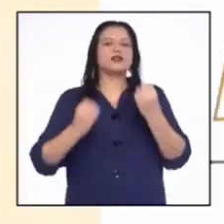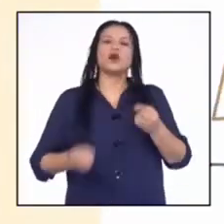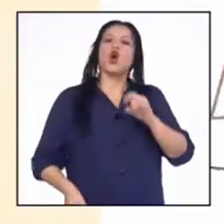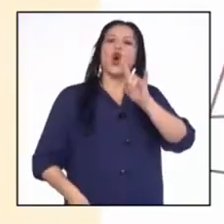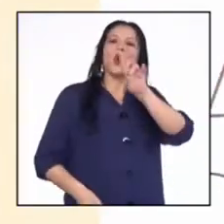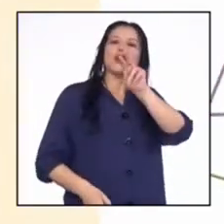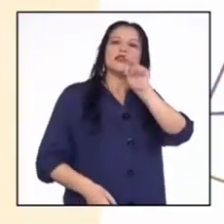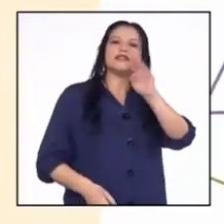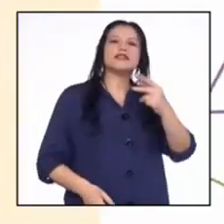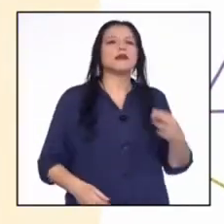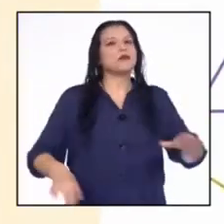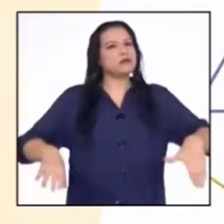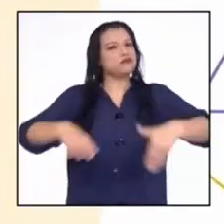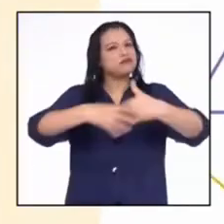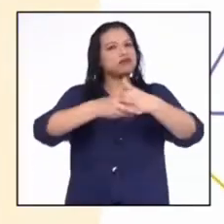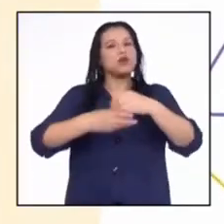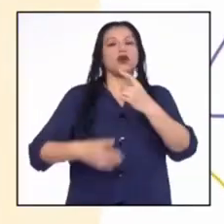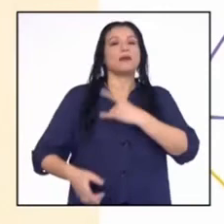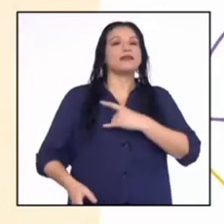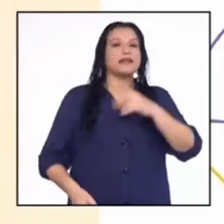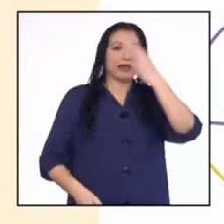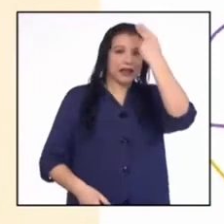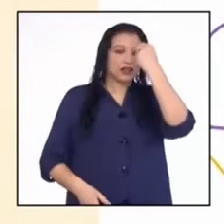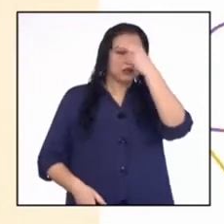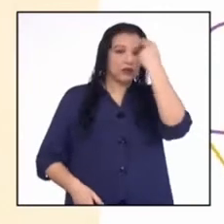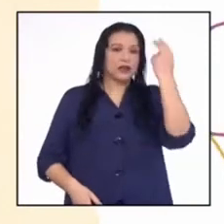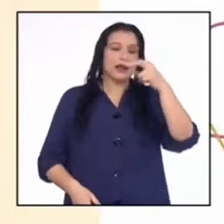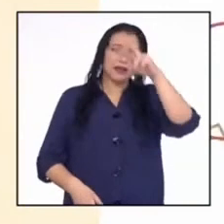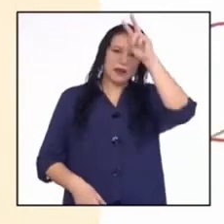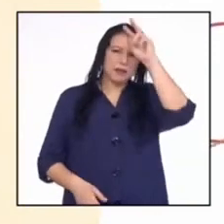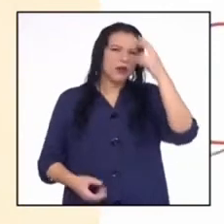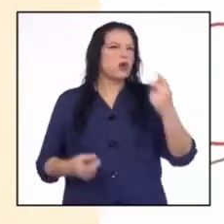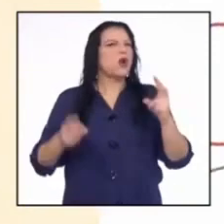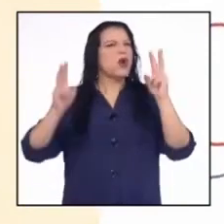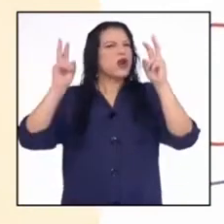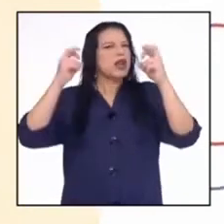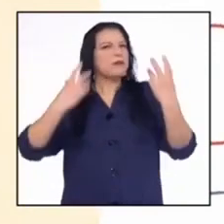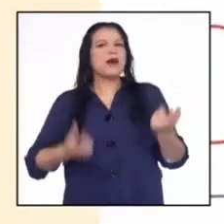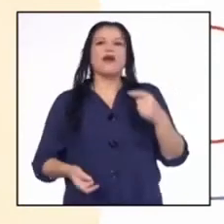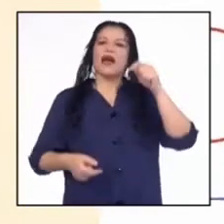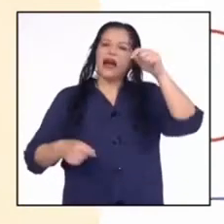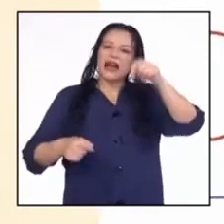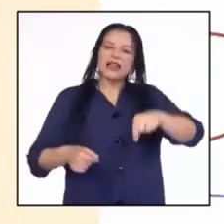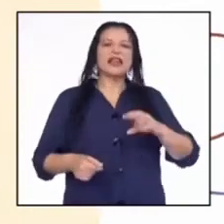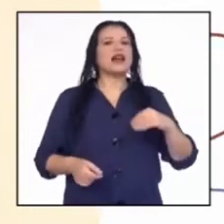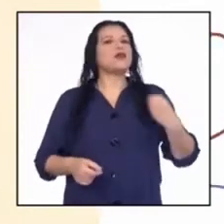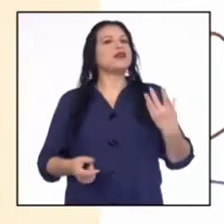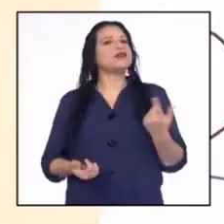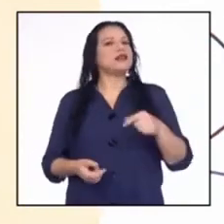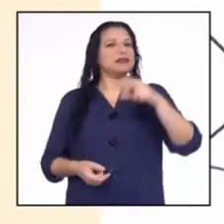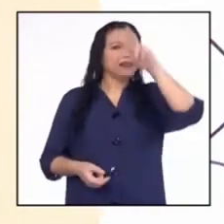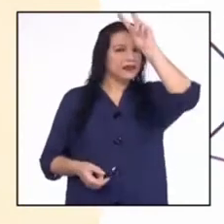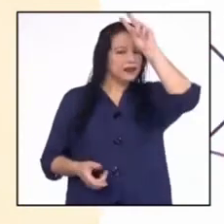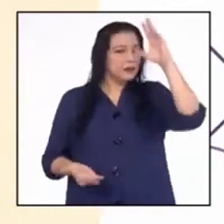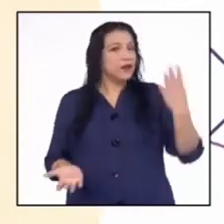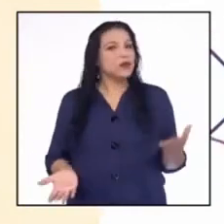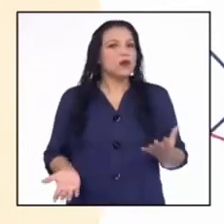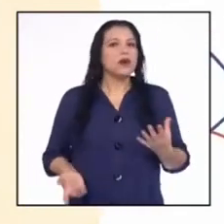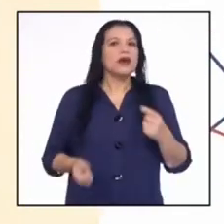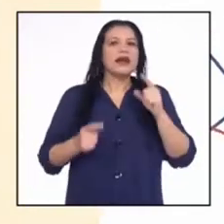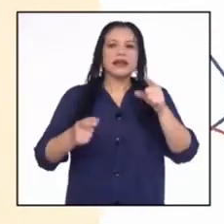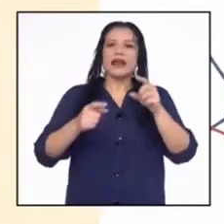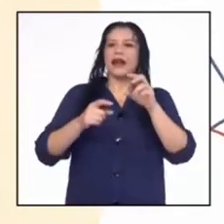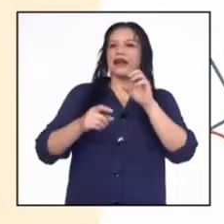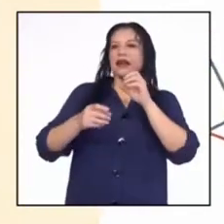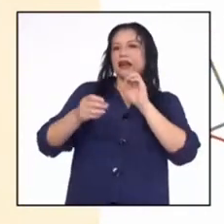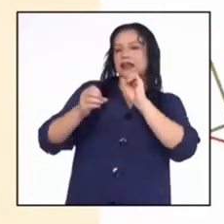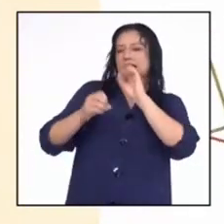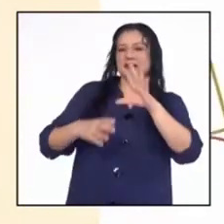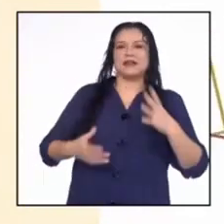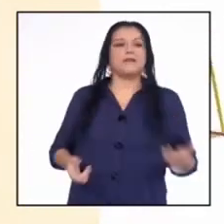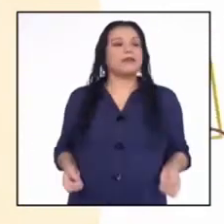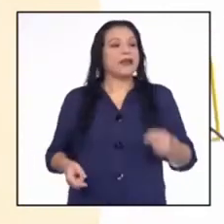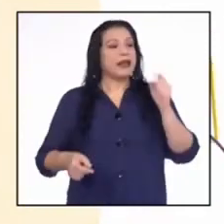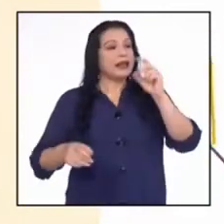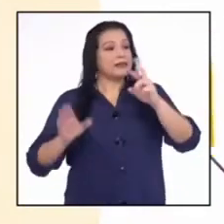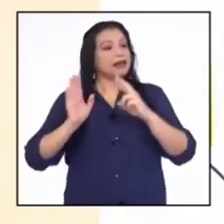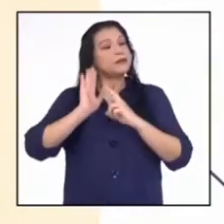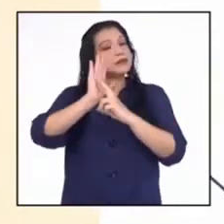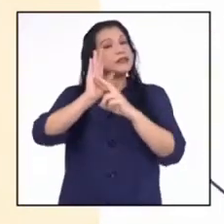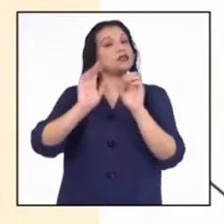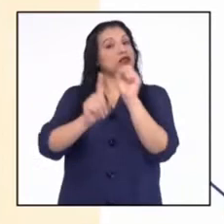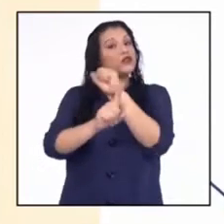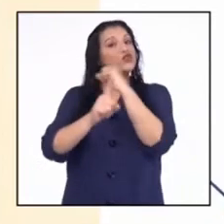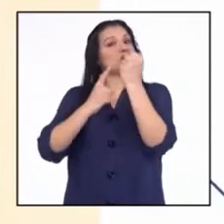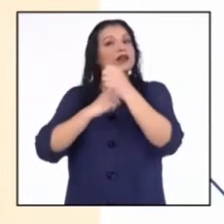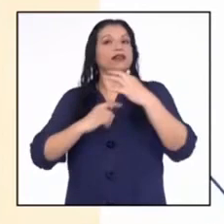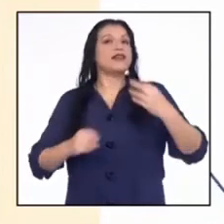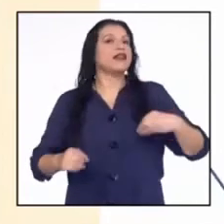Pontificia Universidad Católica del Perú, llamado Ser Adolescente en el Perú. Y ahí dice clarito: estas representaciones sociales